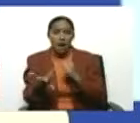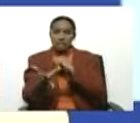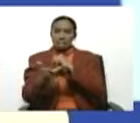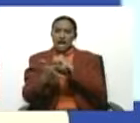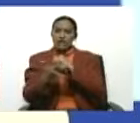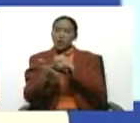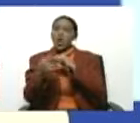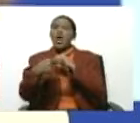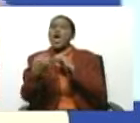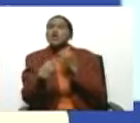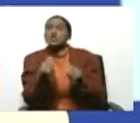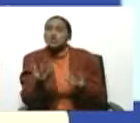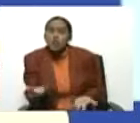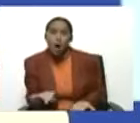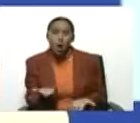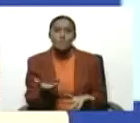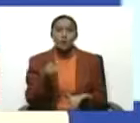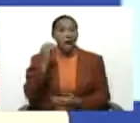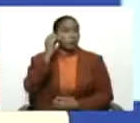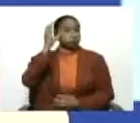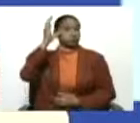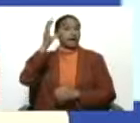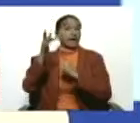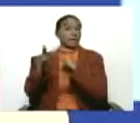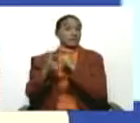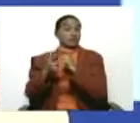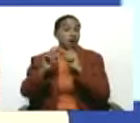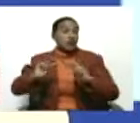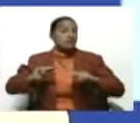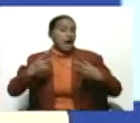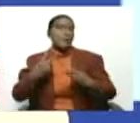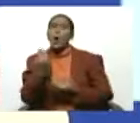capacidad de innovación y solo